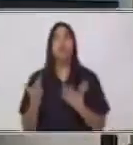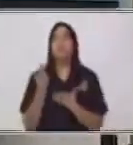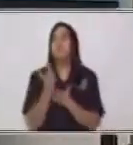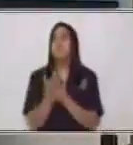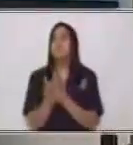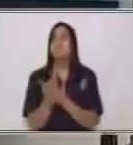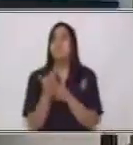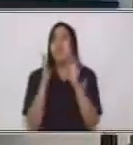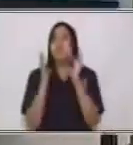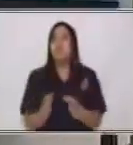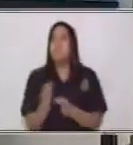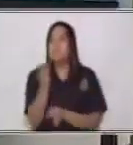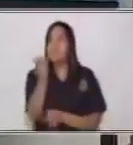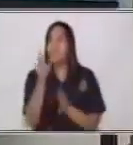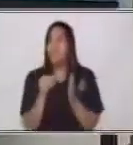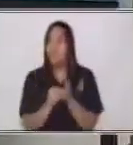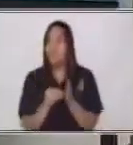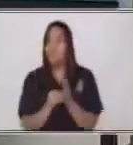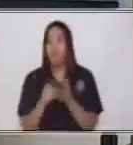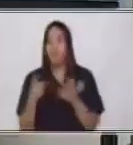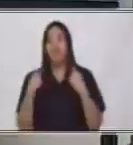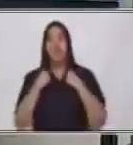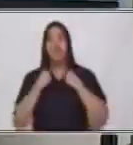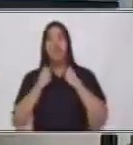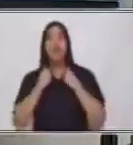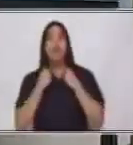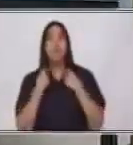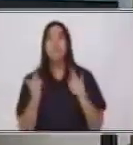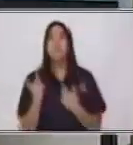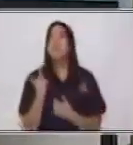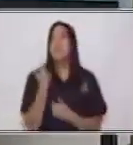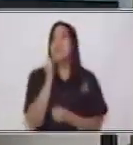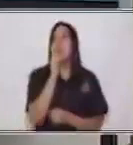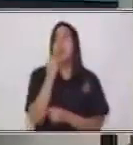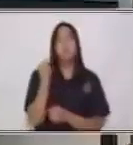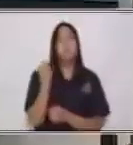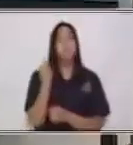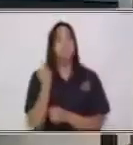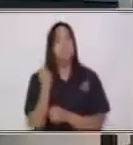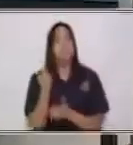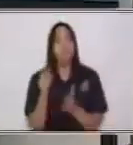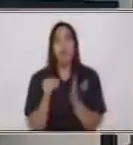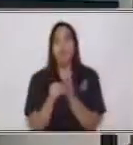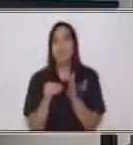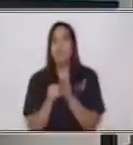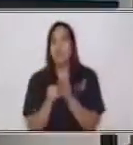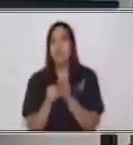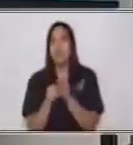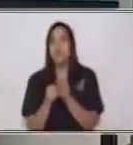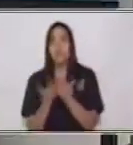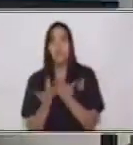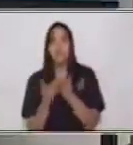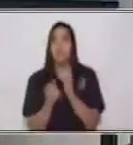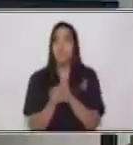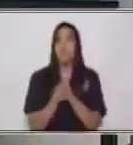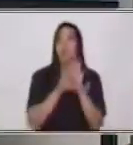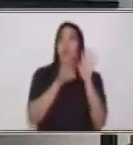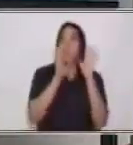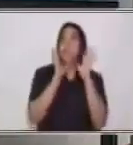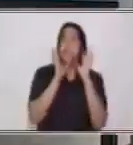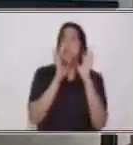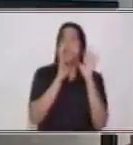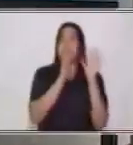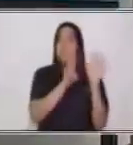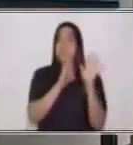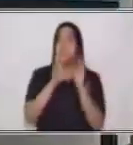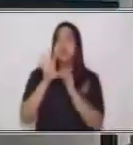75 quetzales y una camisa vale 25 quetzales. 75 más 25,